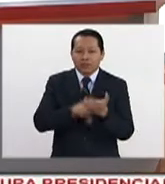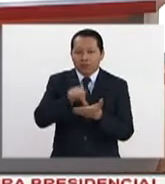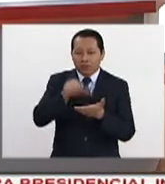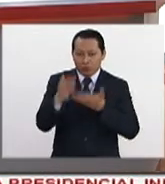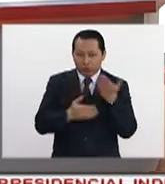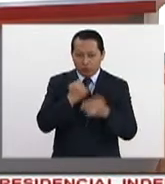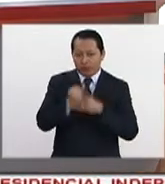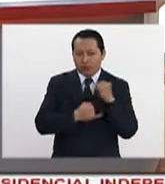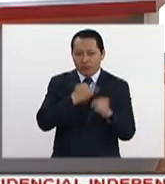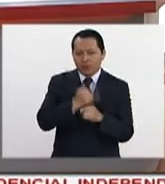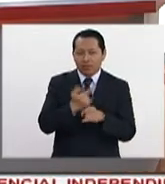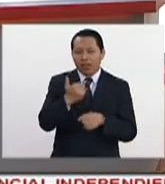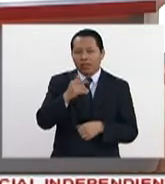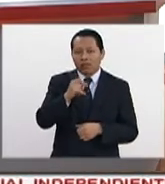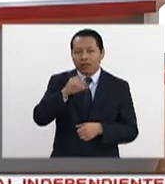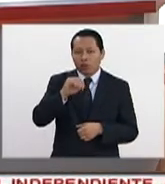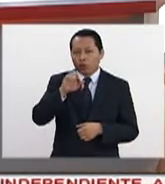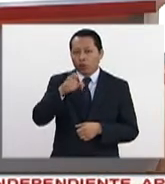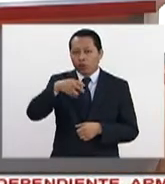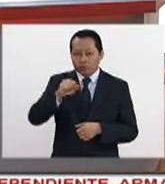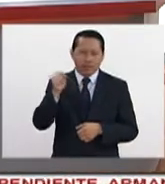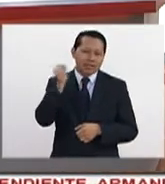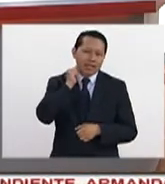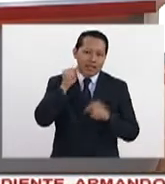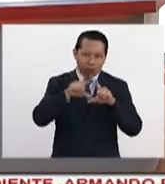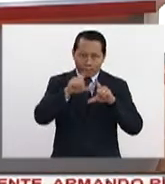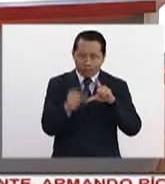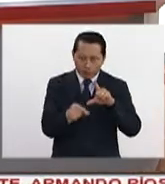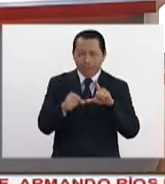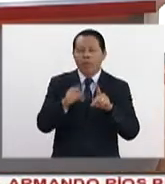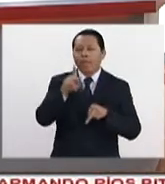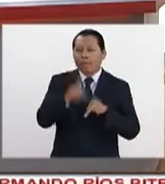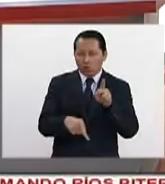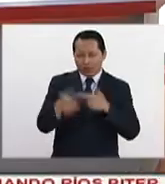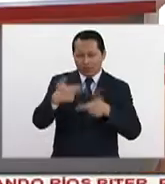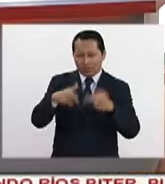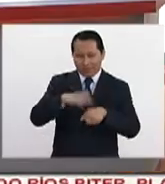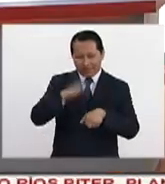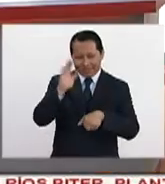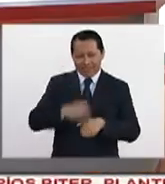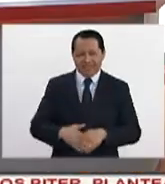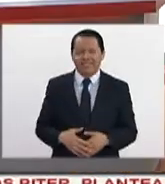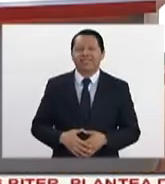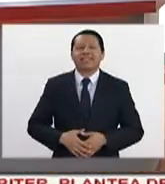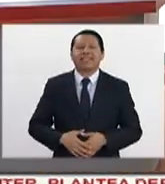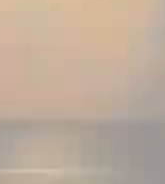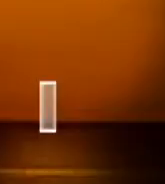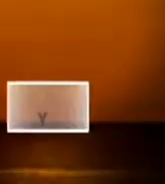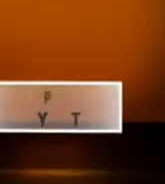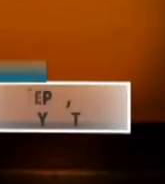Estudios Internacionales Gilberto Bosque del Senado de la República. Vamos a una pausa, regresamos con más.